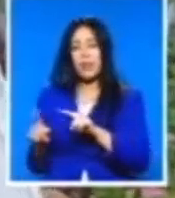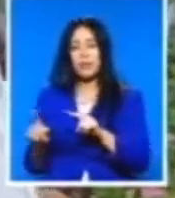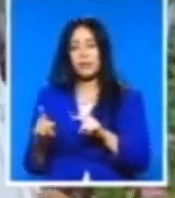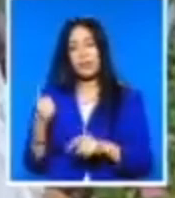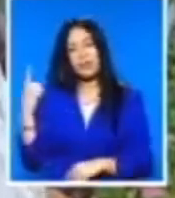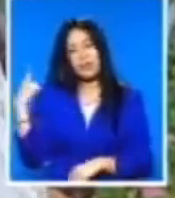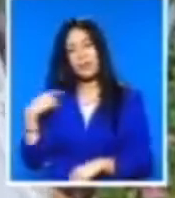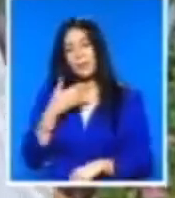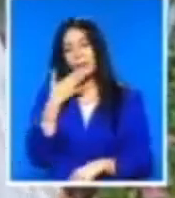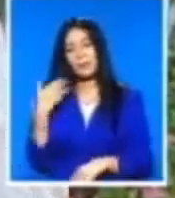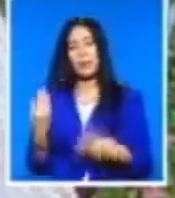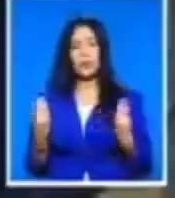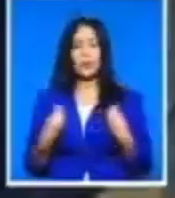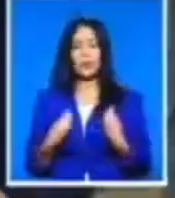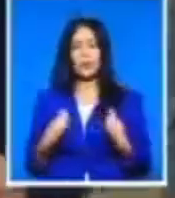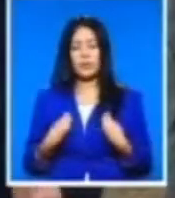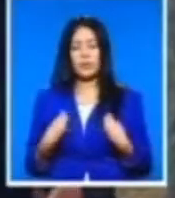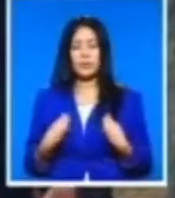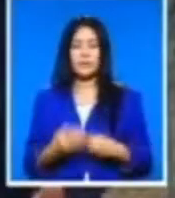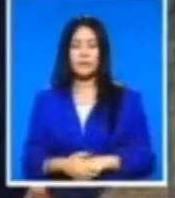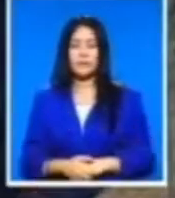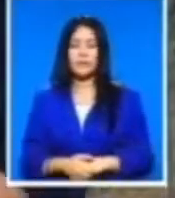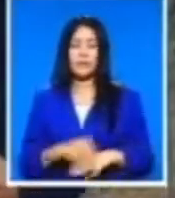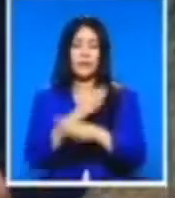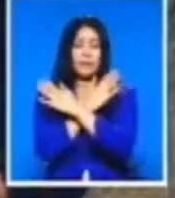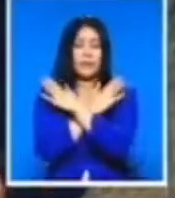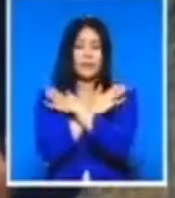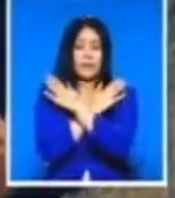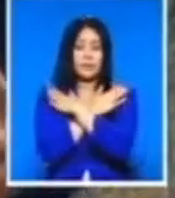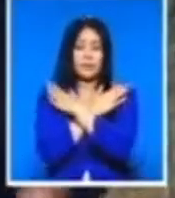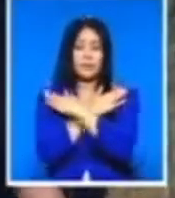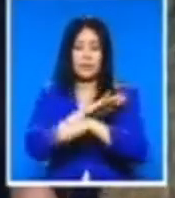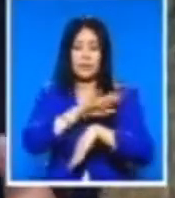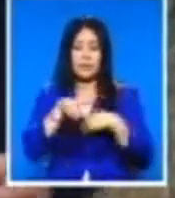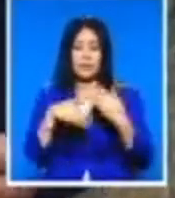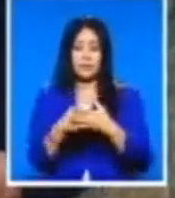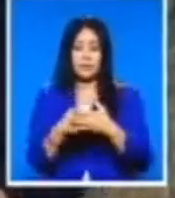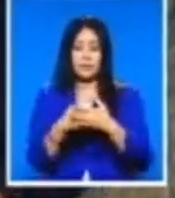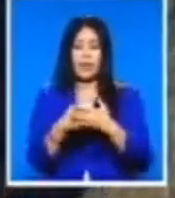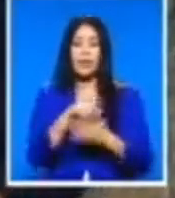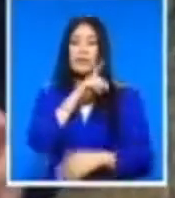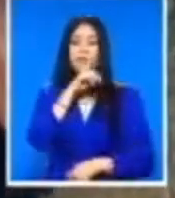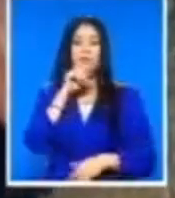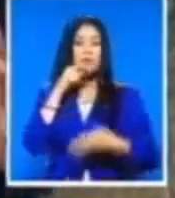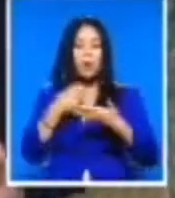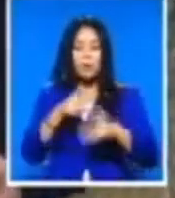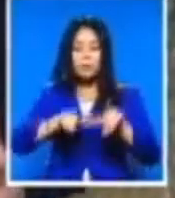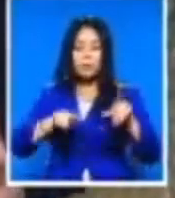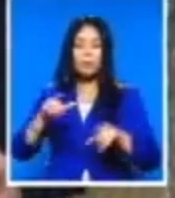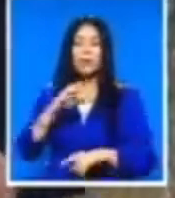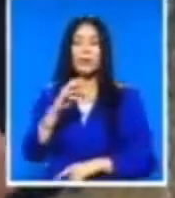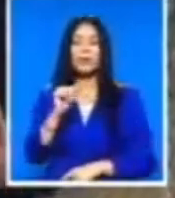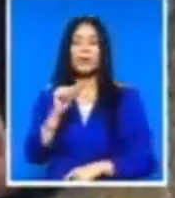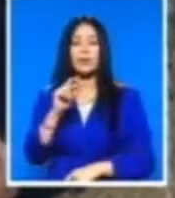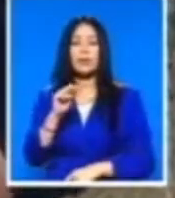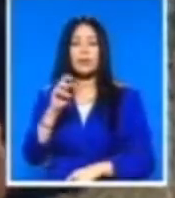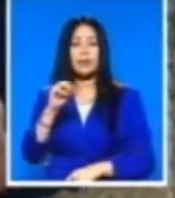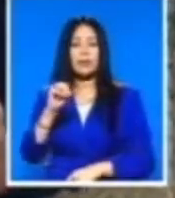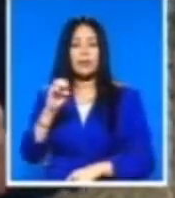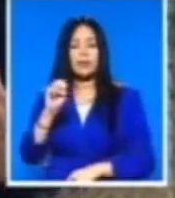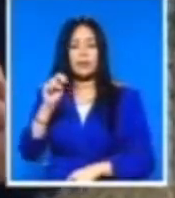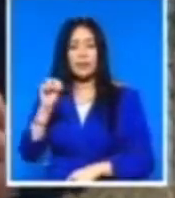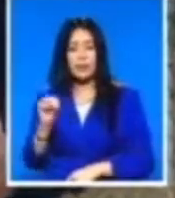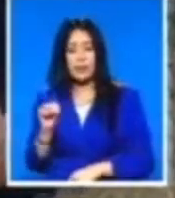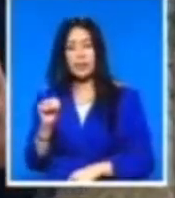mejor calidad de vida. Felicitamos a todas las Carmen en su día. La Virgen del Carmen también